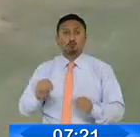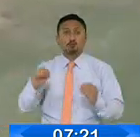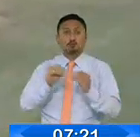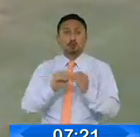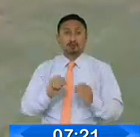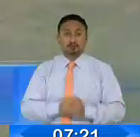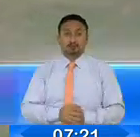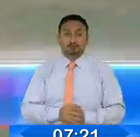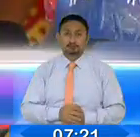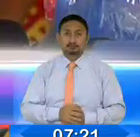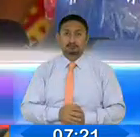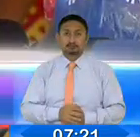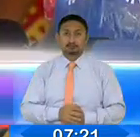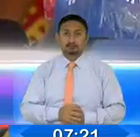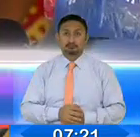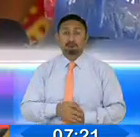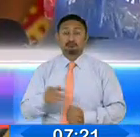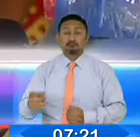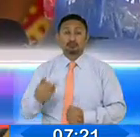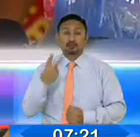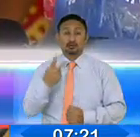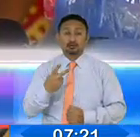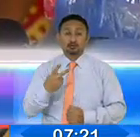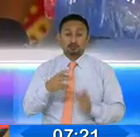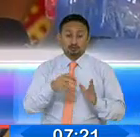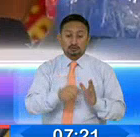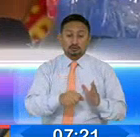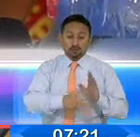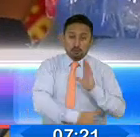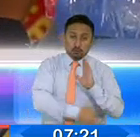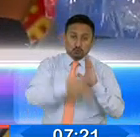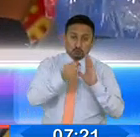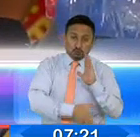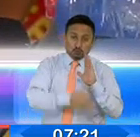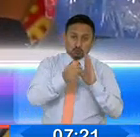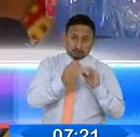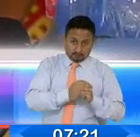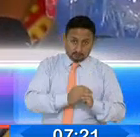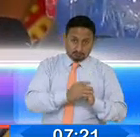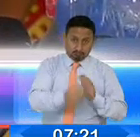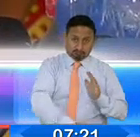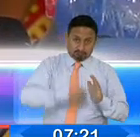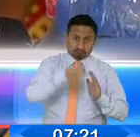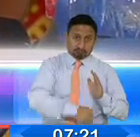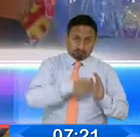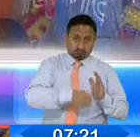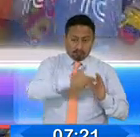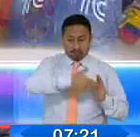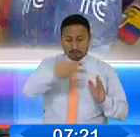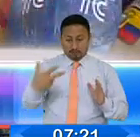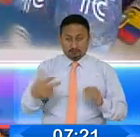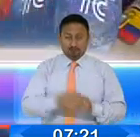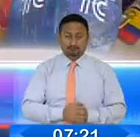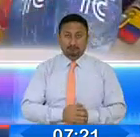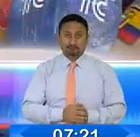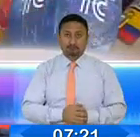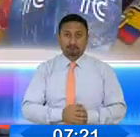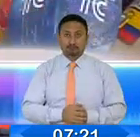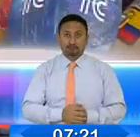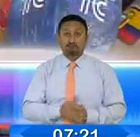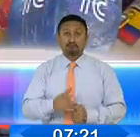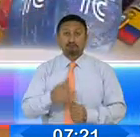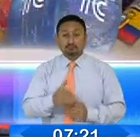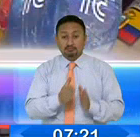localizaron 2 bombas que sirven, 2 bombas manuales de succión que sirven para abastecimiento de combustible. En una vía